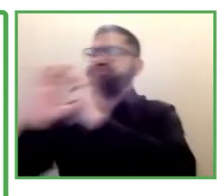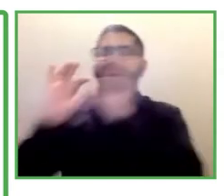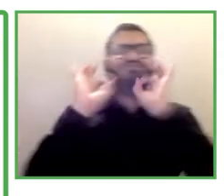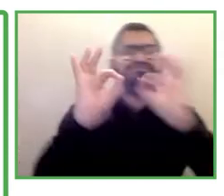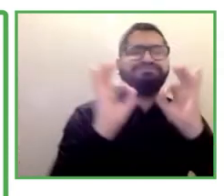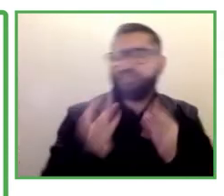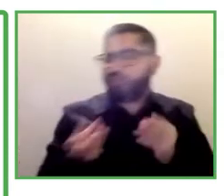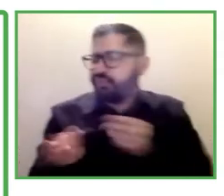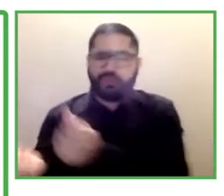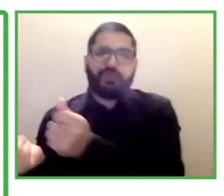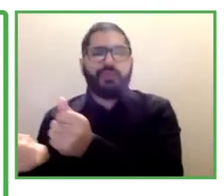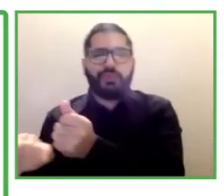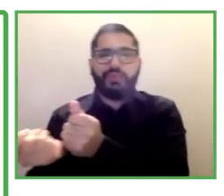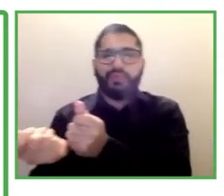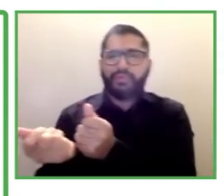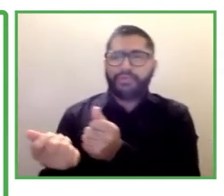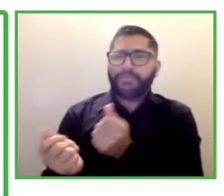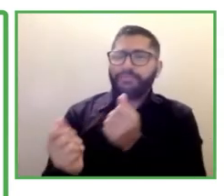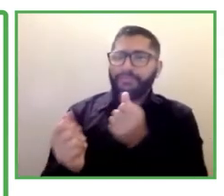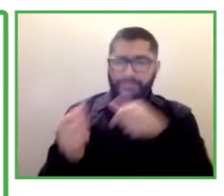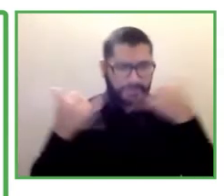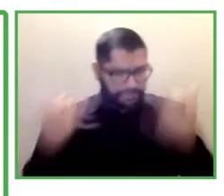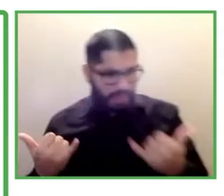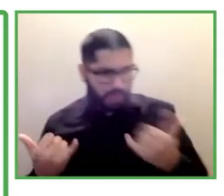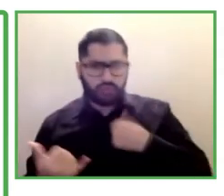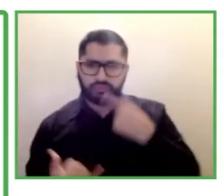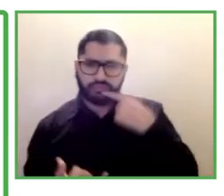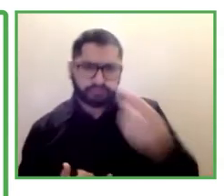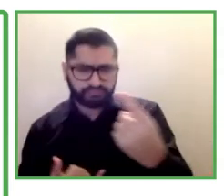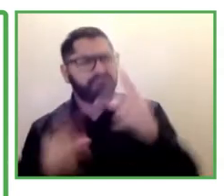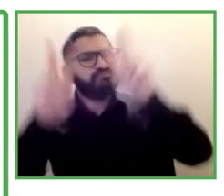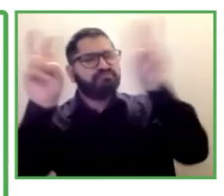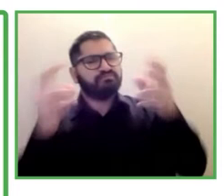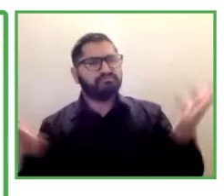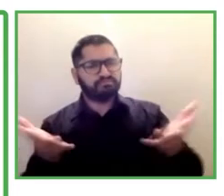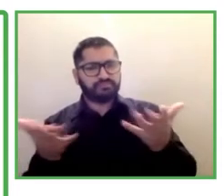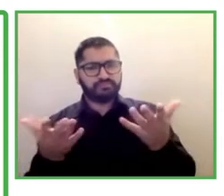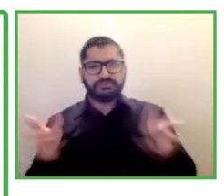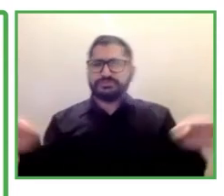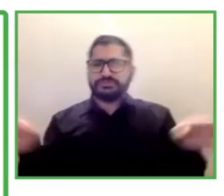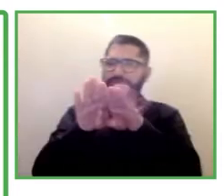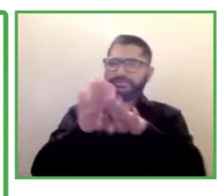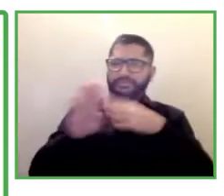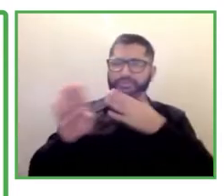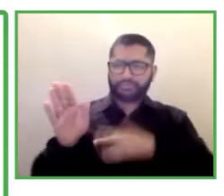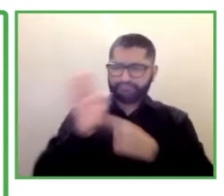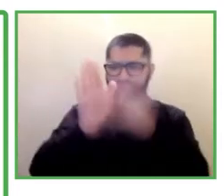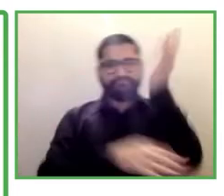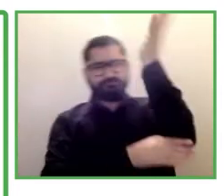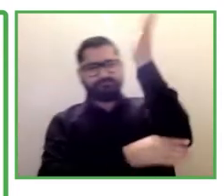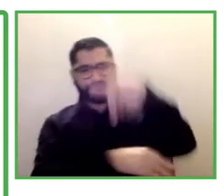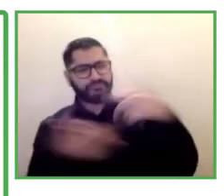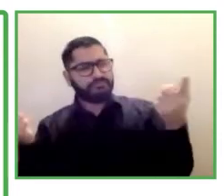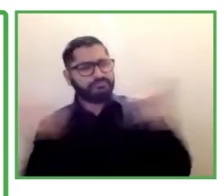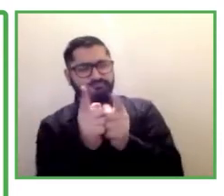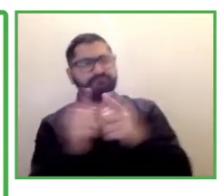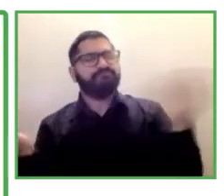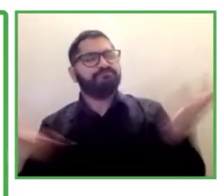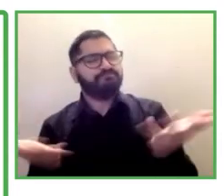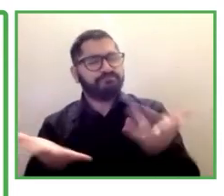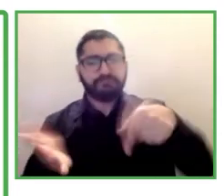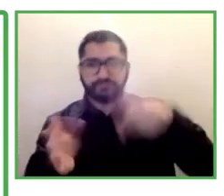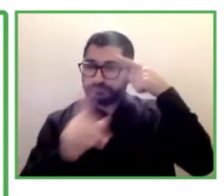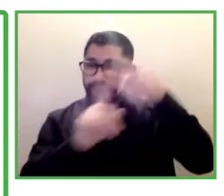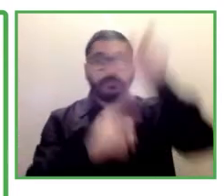esta pequeña charla, cómo hacerlo bien. No special treatment. Un empleado con discapacidad es un